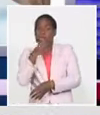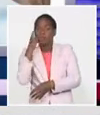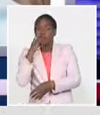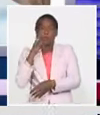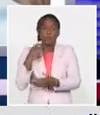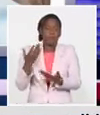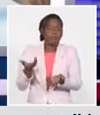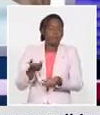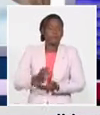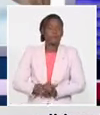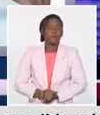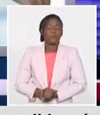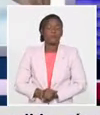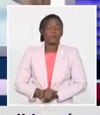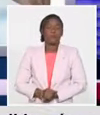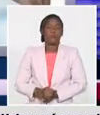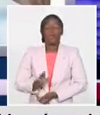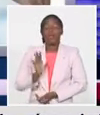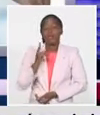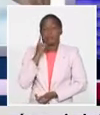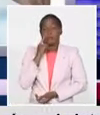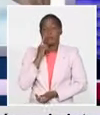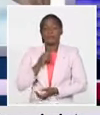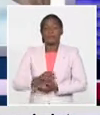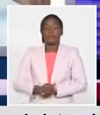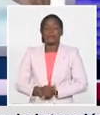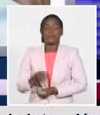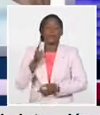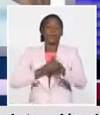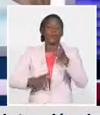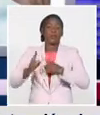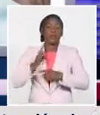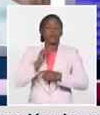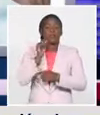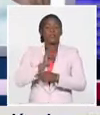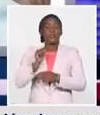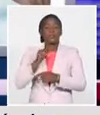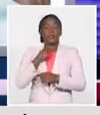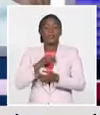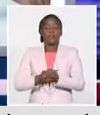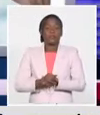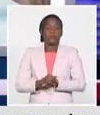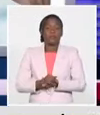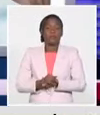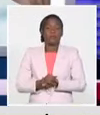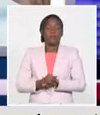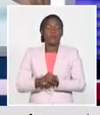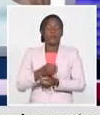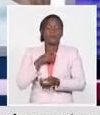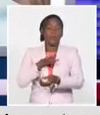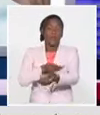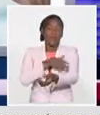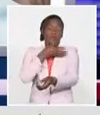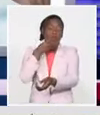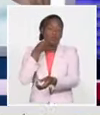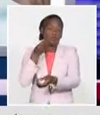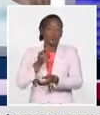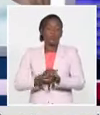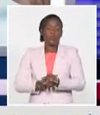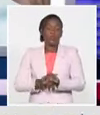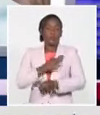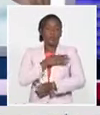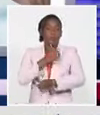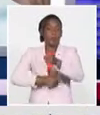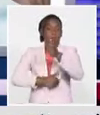desarrollando, las personas que no tienen controladas las morbilidades, por ejemplo, los diabéticos, los hipertensos, que no